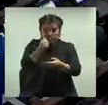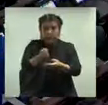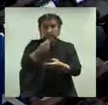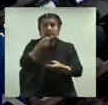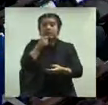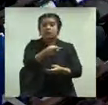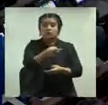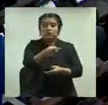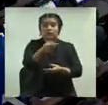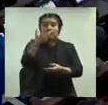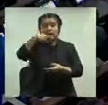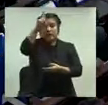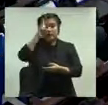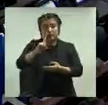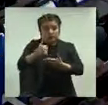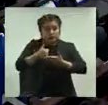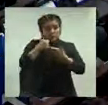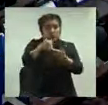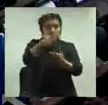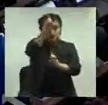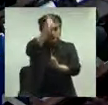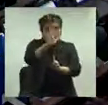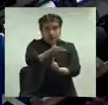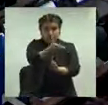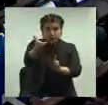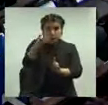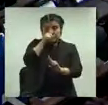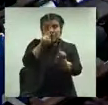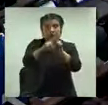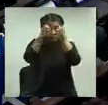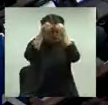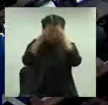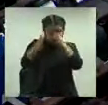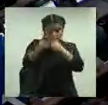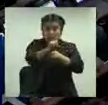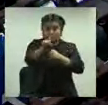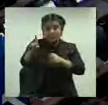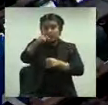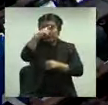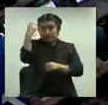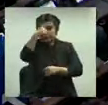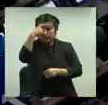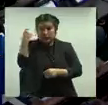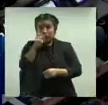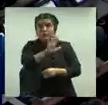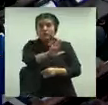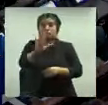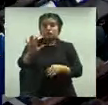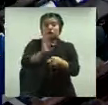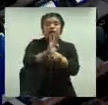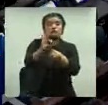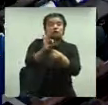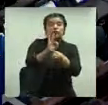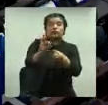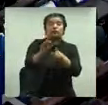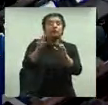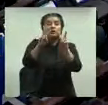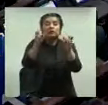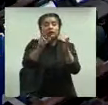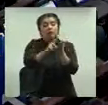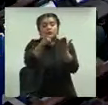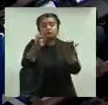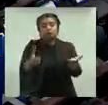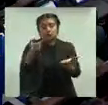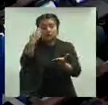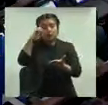demande. Que Dios les ayude, les bendiga y les dé sabiduría en el desempeño de sus funciones constitucionales y